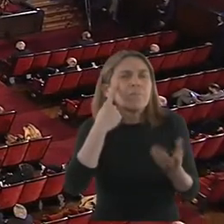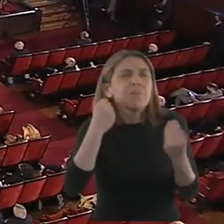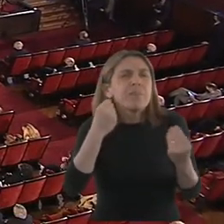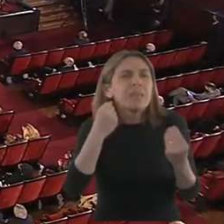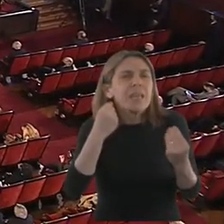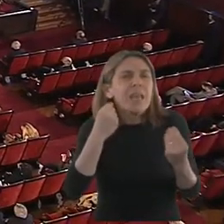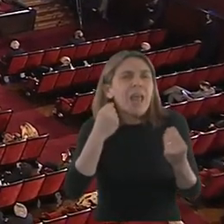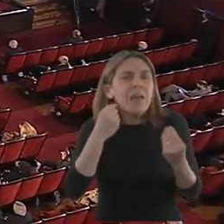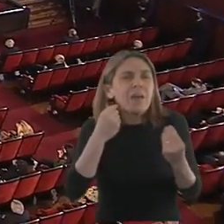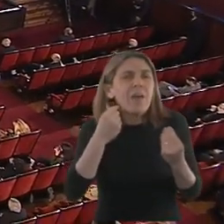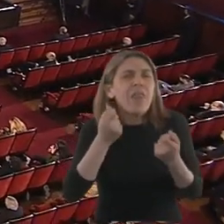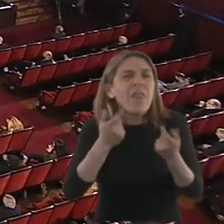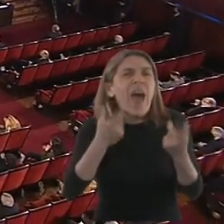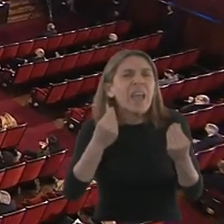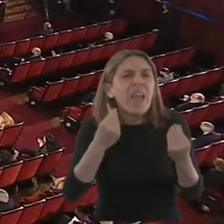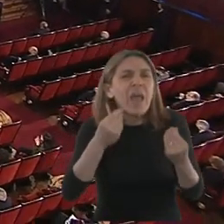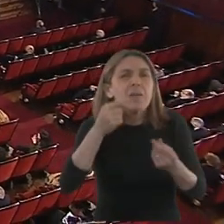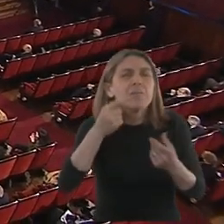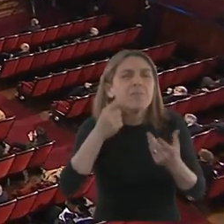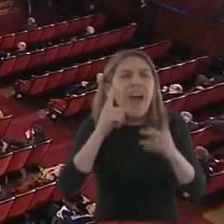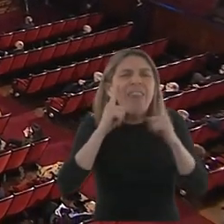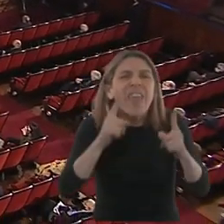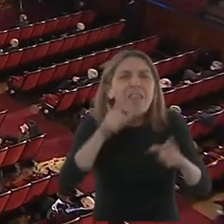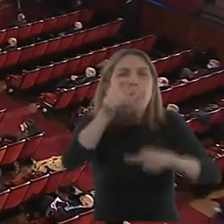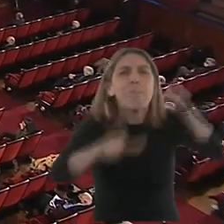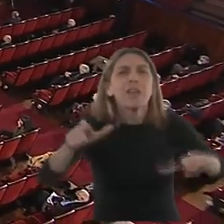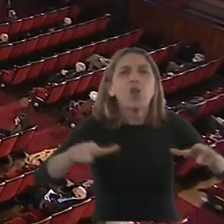pueblo. Y en ese sentido,